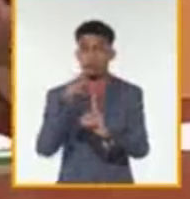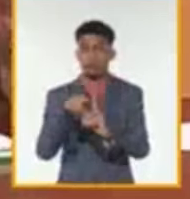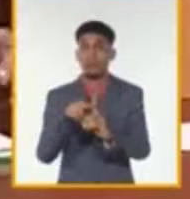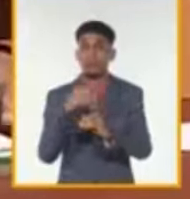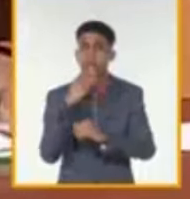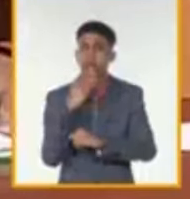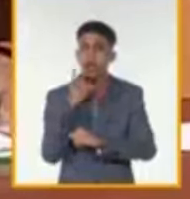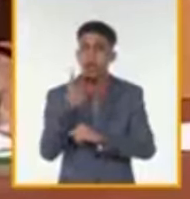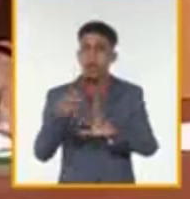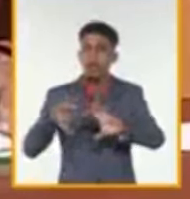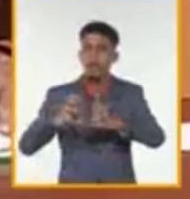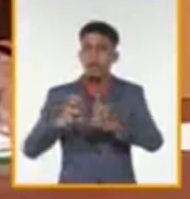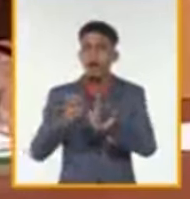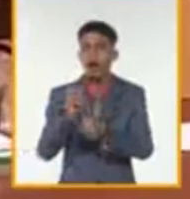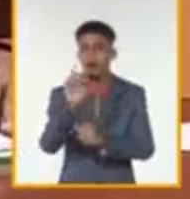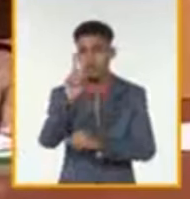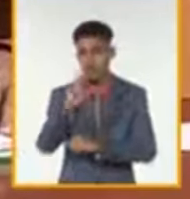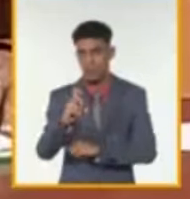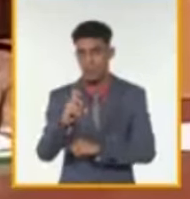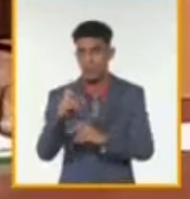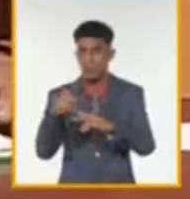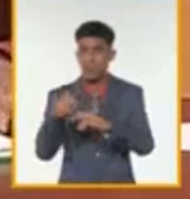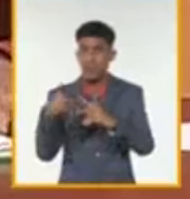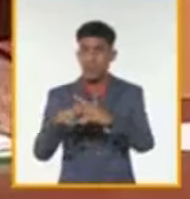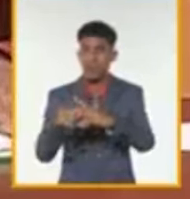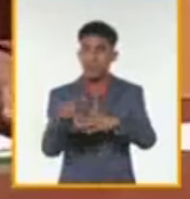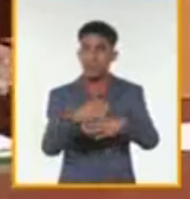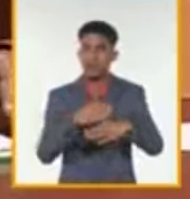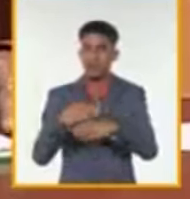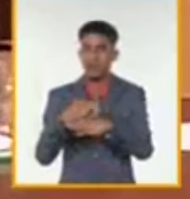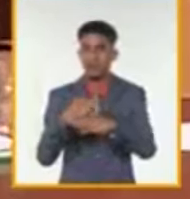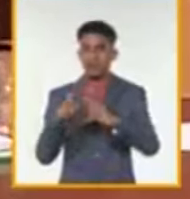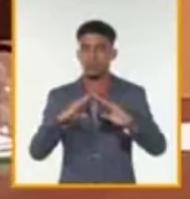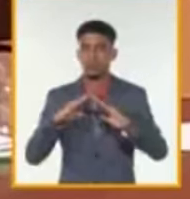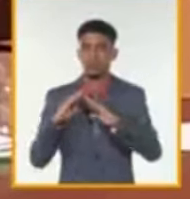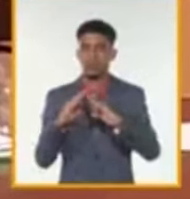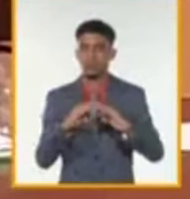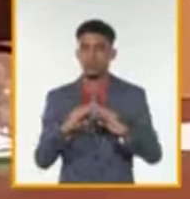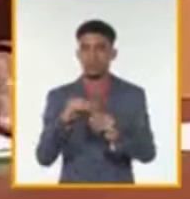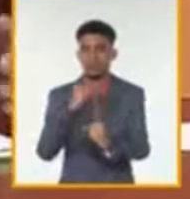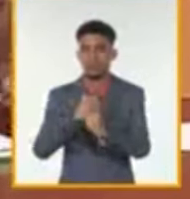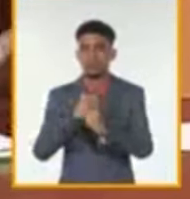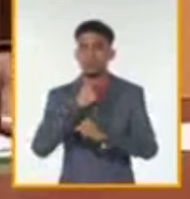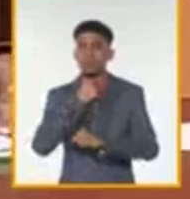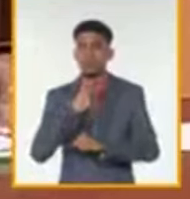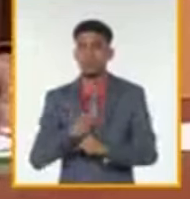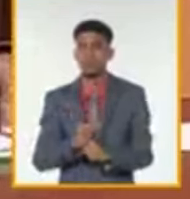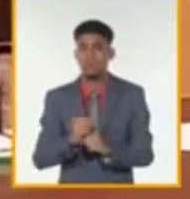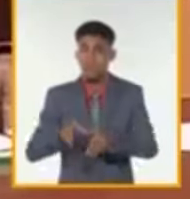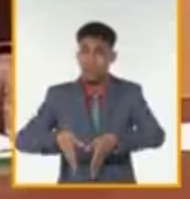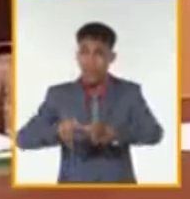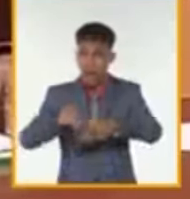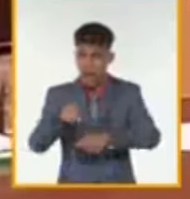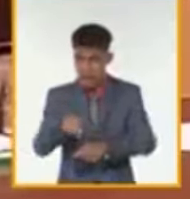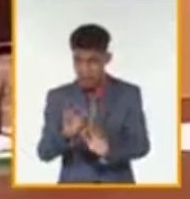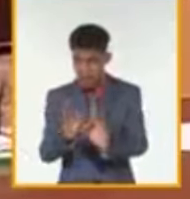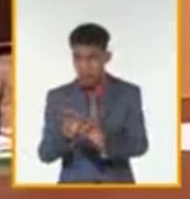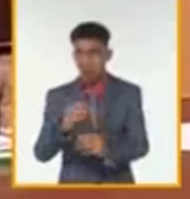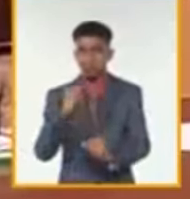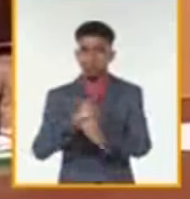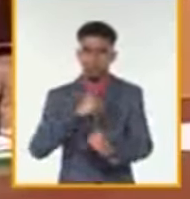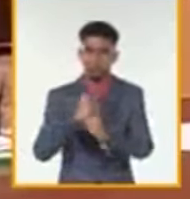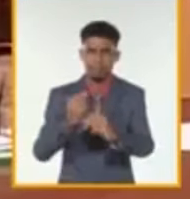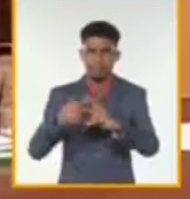mejorar la imagen de la ciudad y las diferentes comunidades trabajando eh las entradas a la ciudad las venidas principales en el tema de la